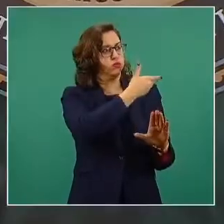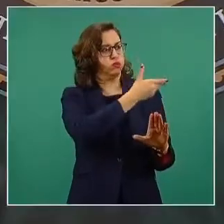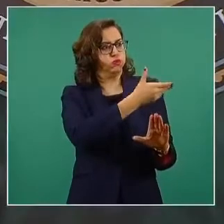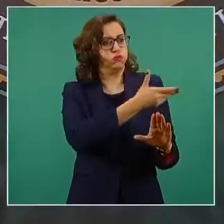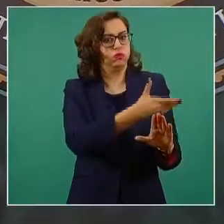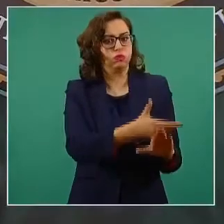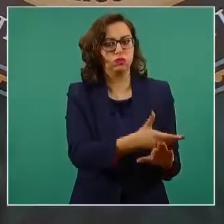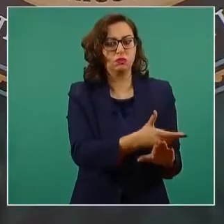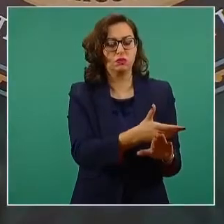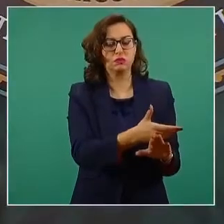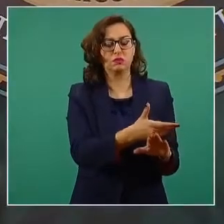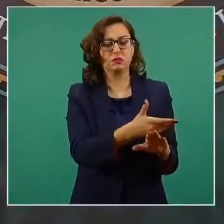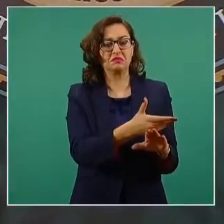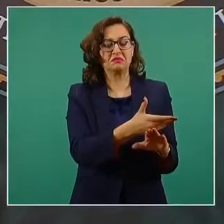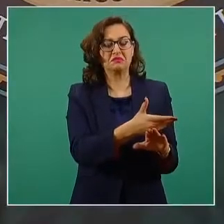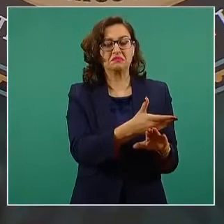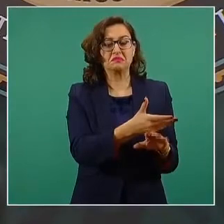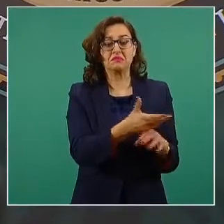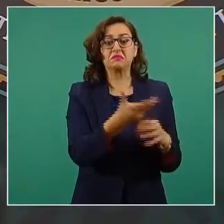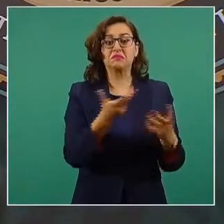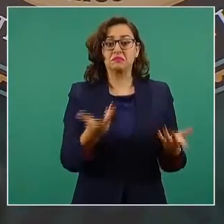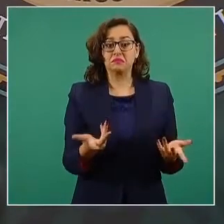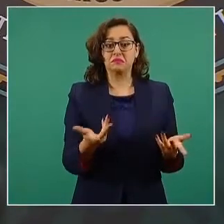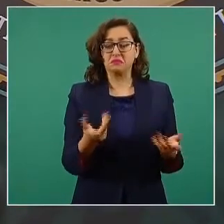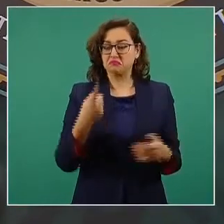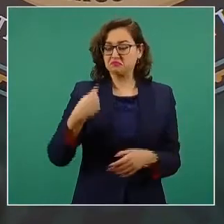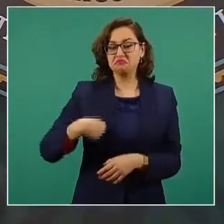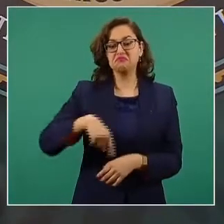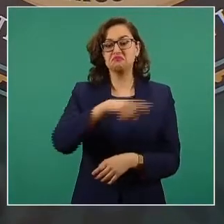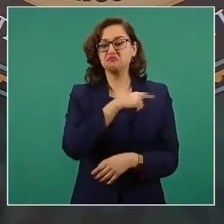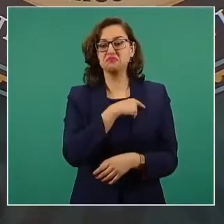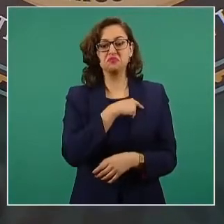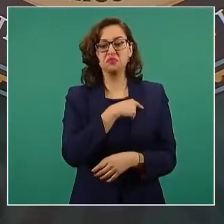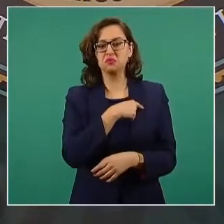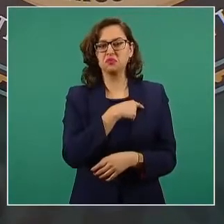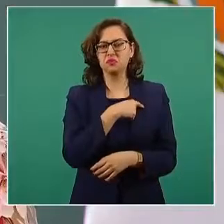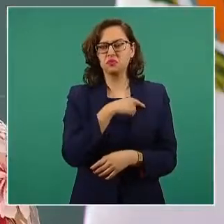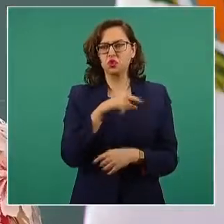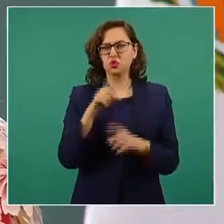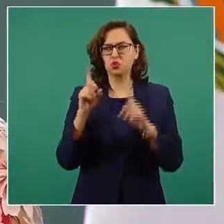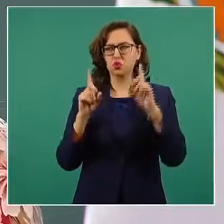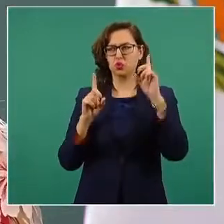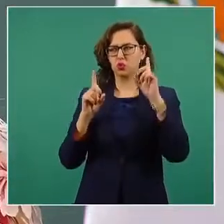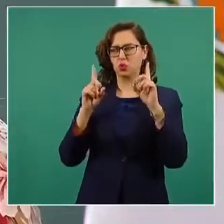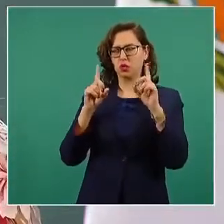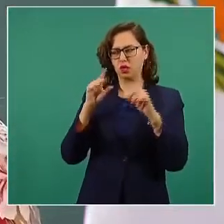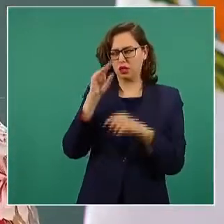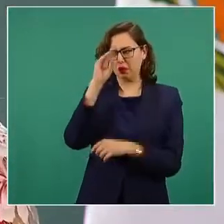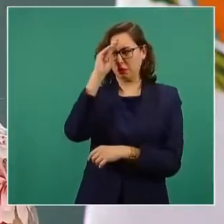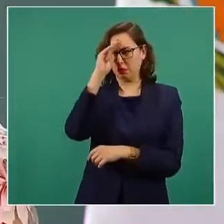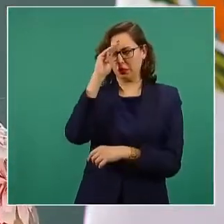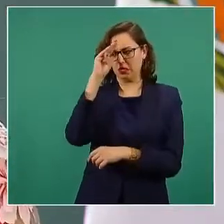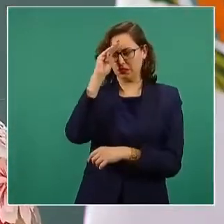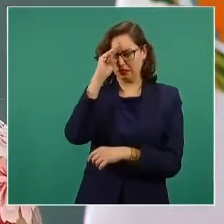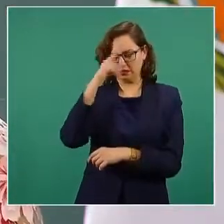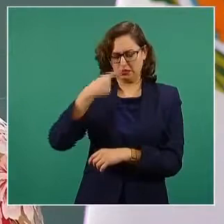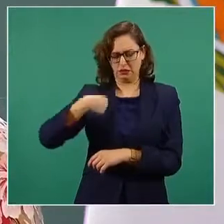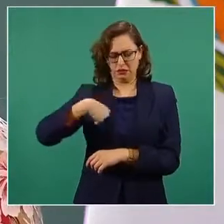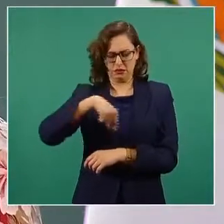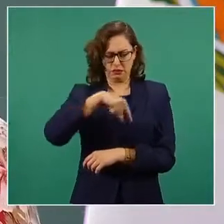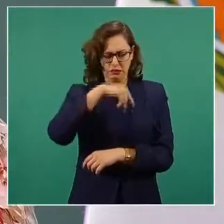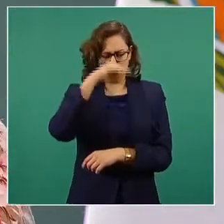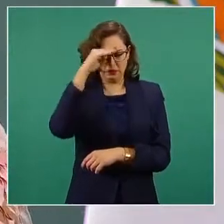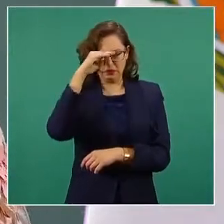llegada de los españoles. Si no hacemos eso, si no lo cuestionamos, si no nos cuestionamos,